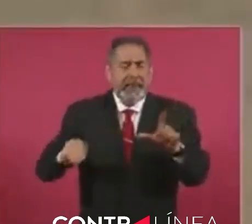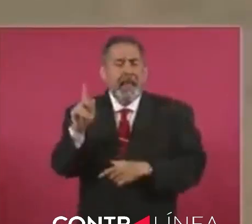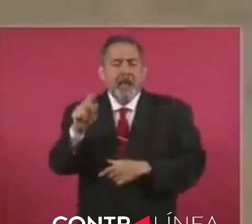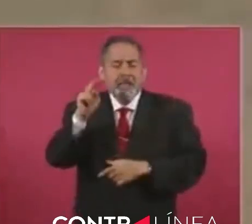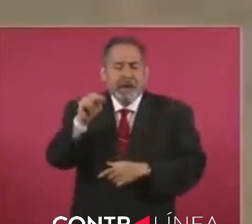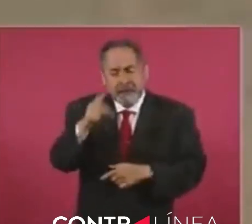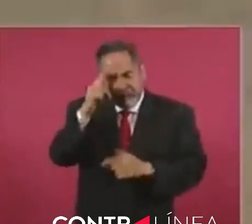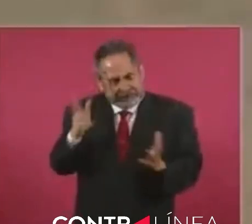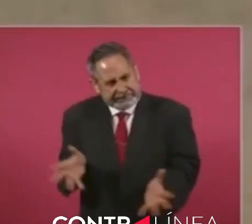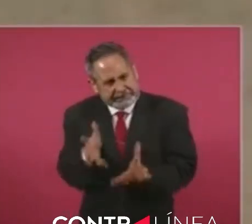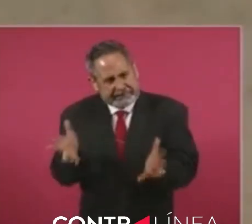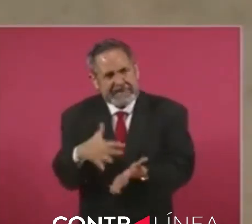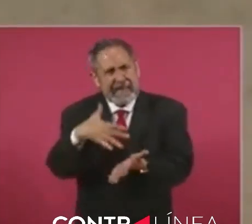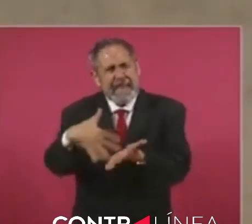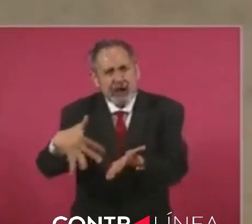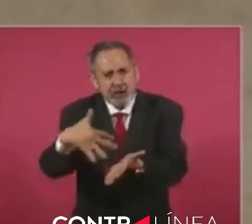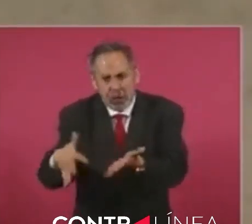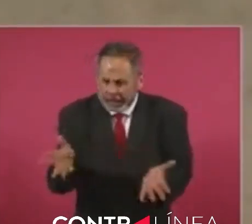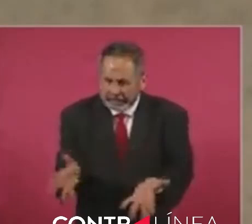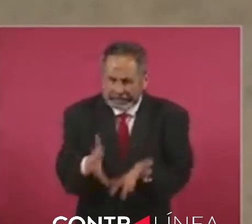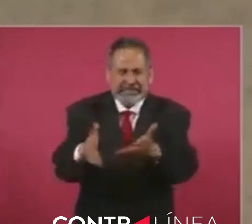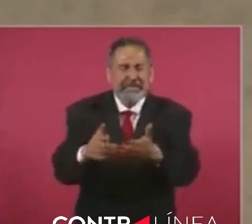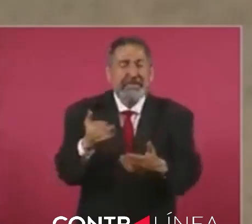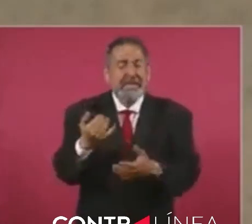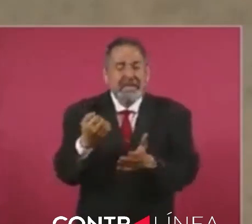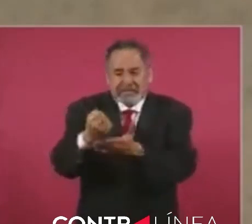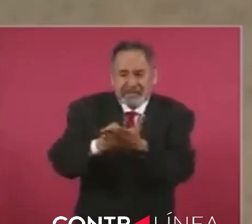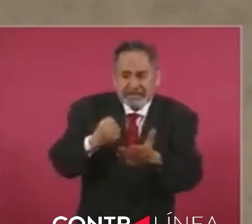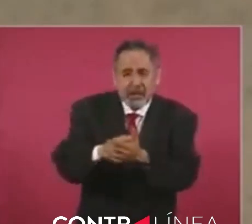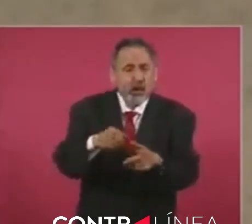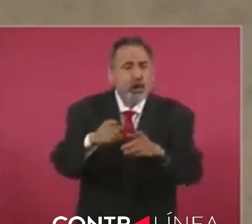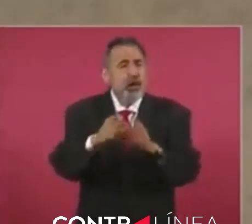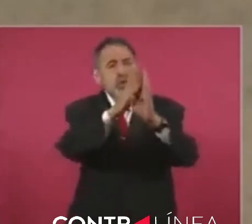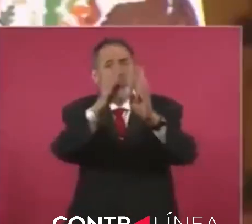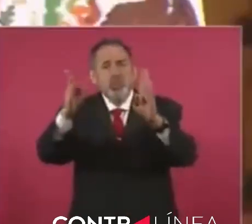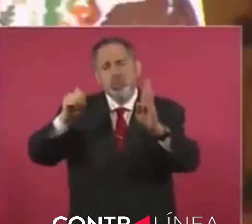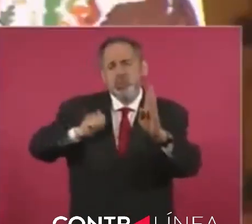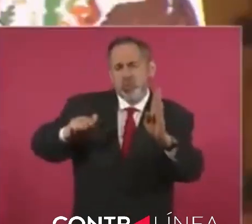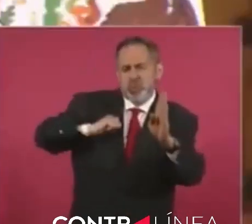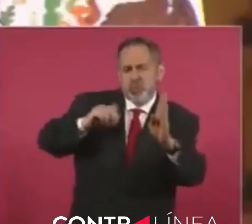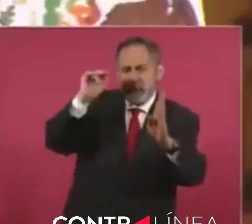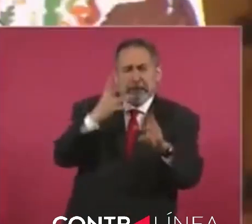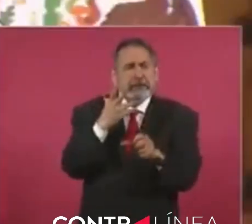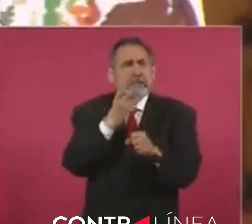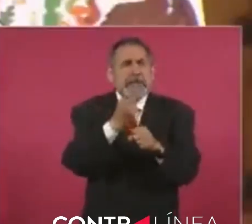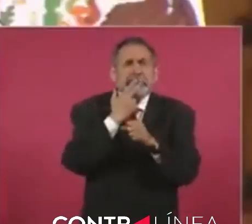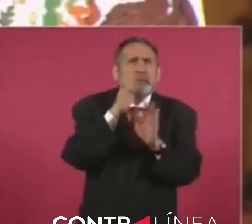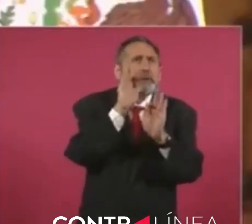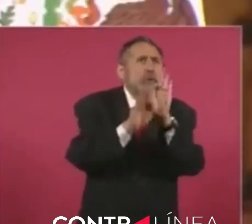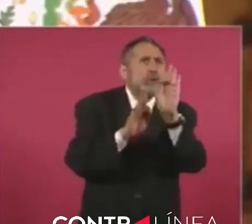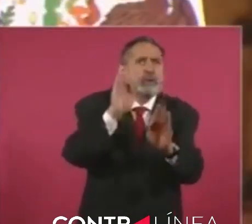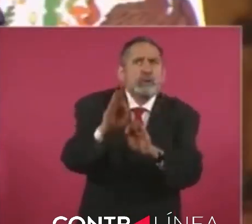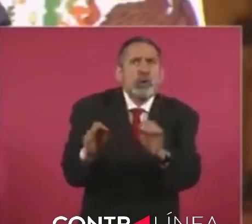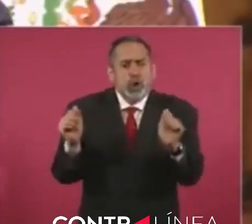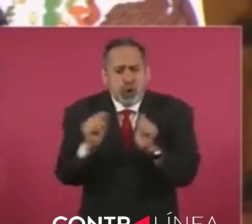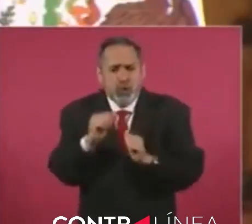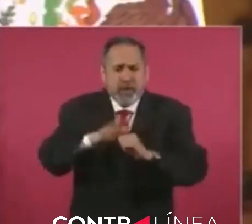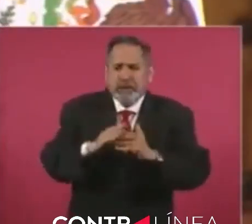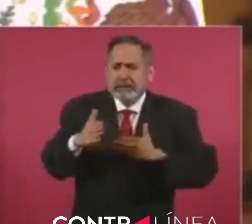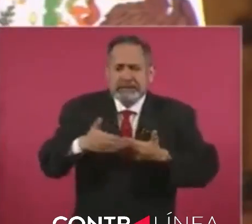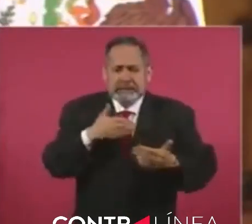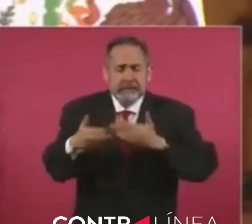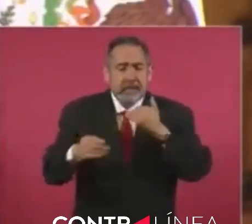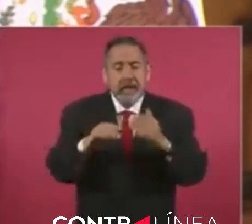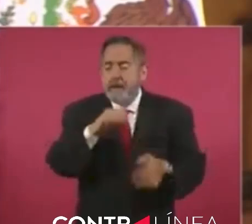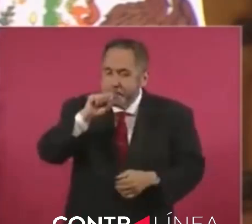de Lectura y la rehabilitación de archivos históricos, incluida la modernización del